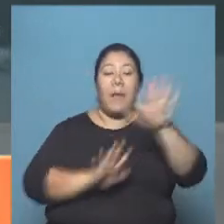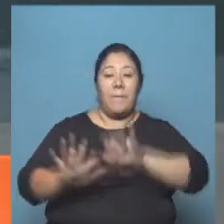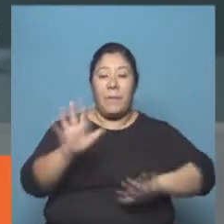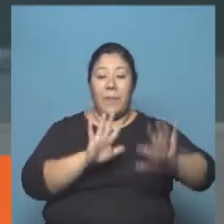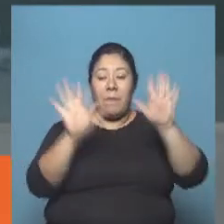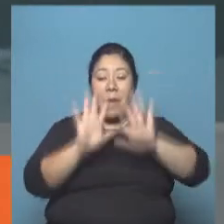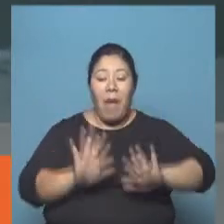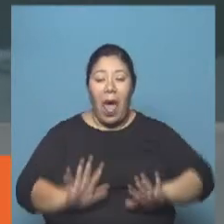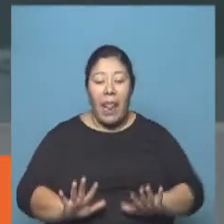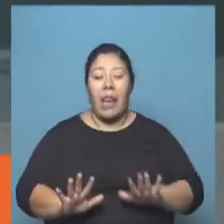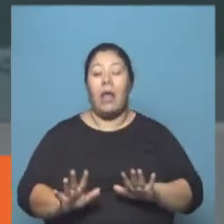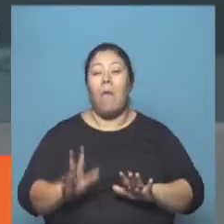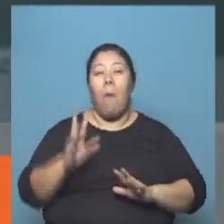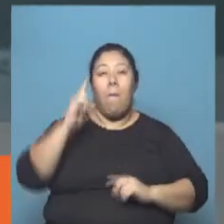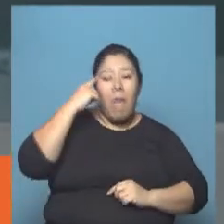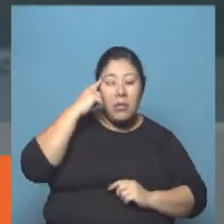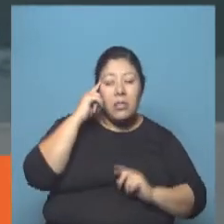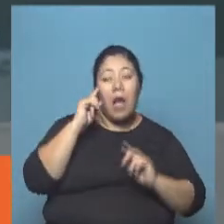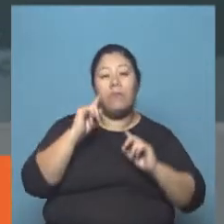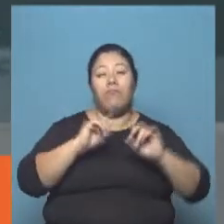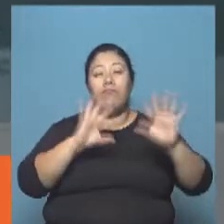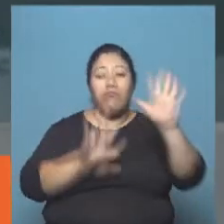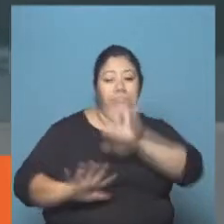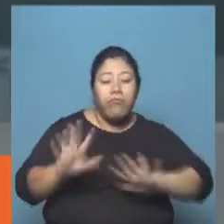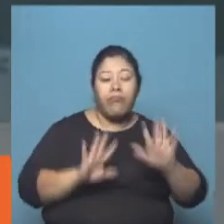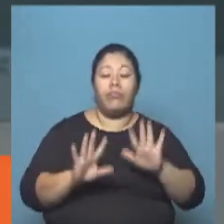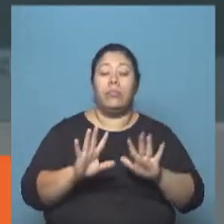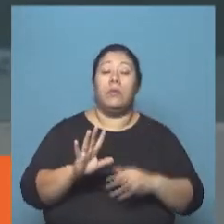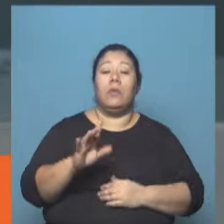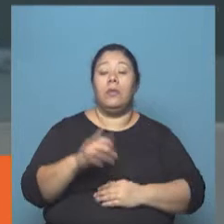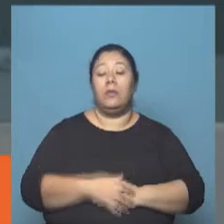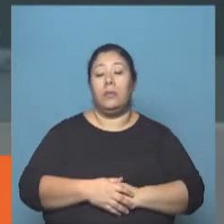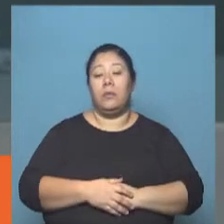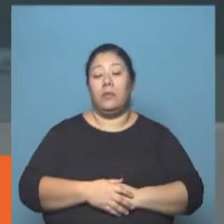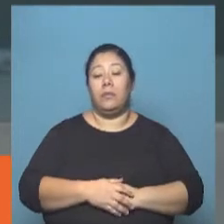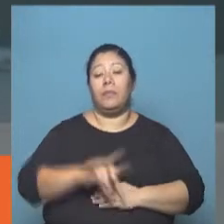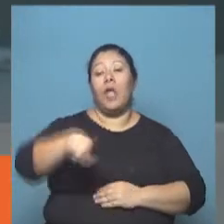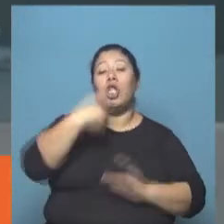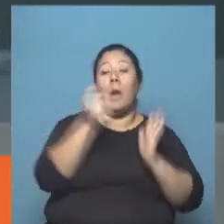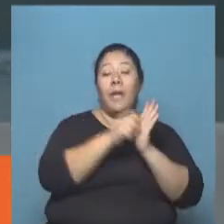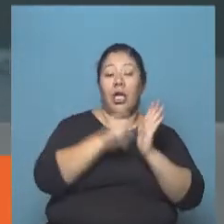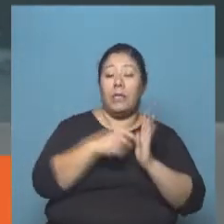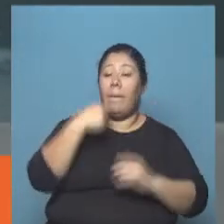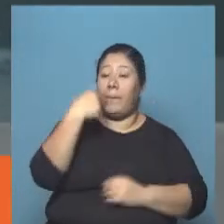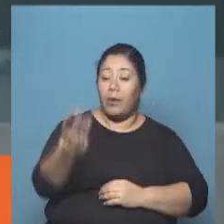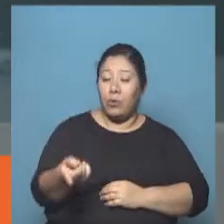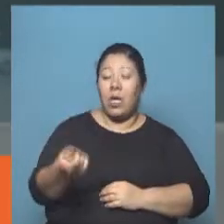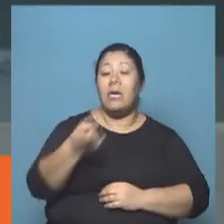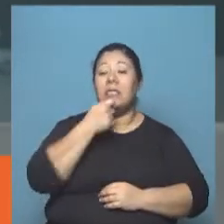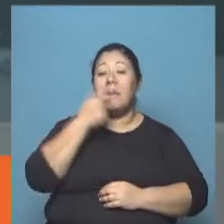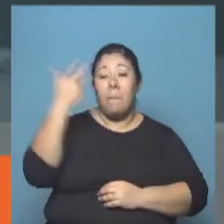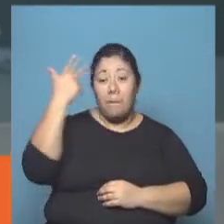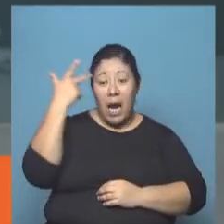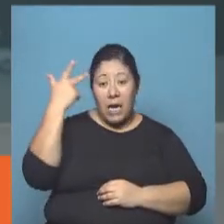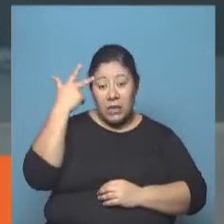nos lleguemos a encontrar mañana. Sebastián Cerutti de ESPN 107.9. Quiero consultarte si Lionel Messi está para